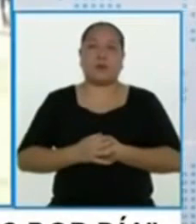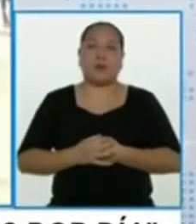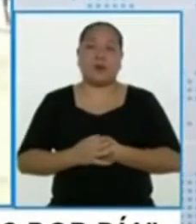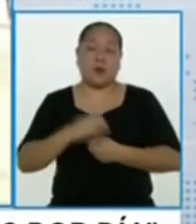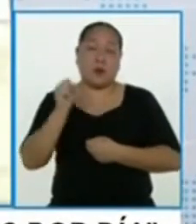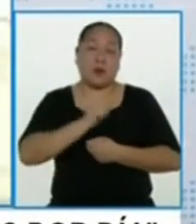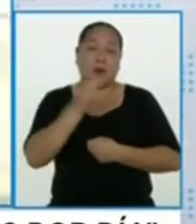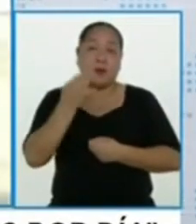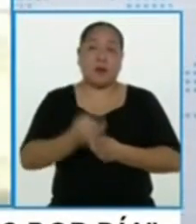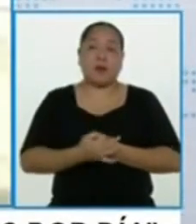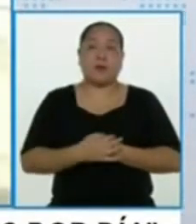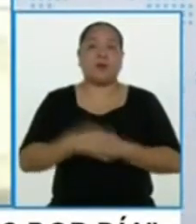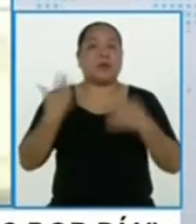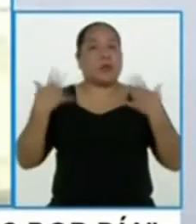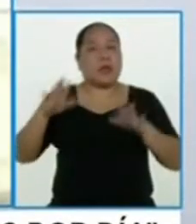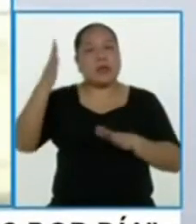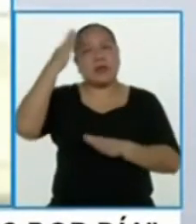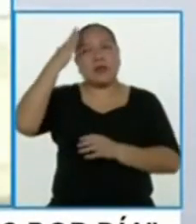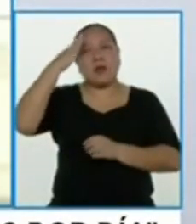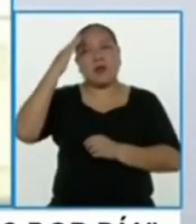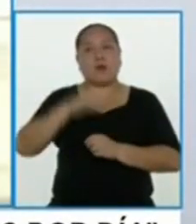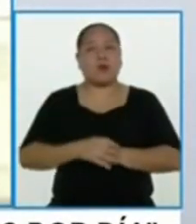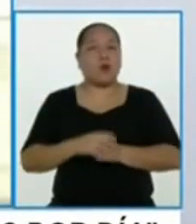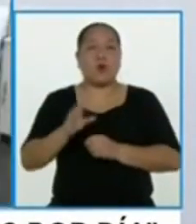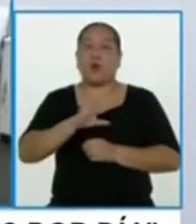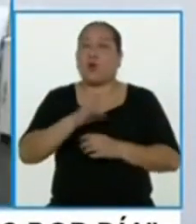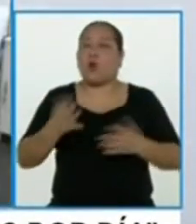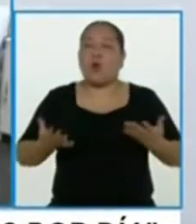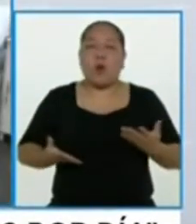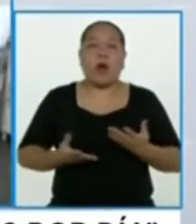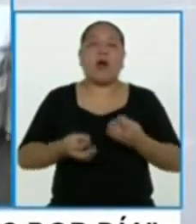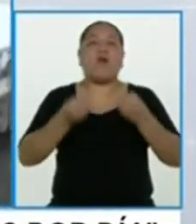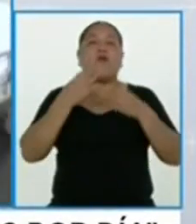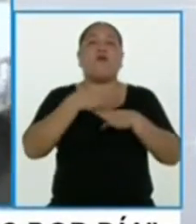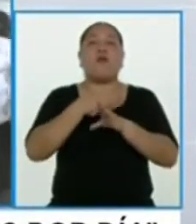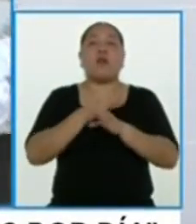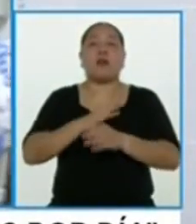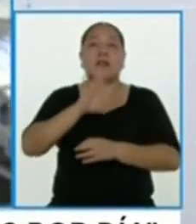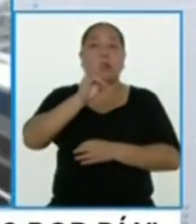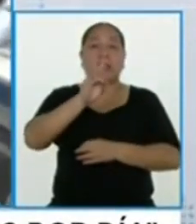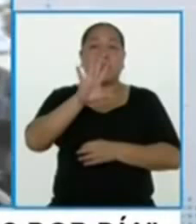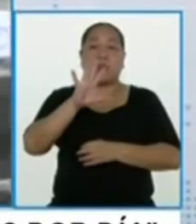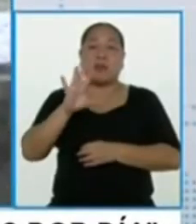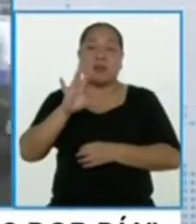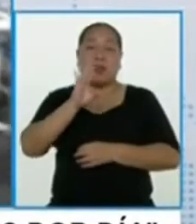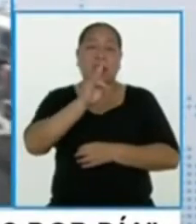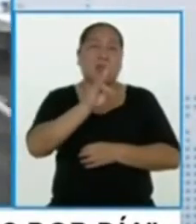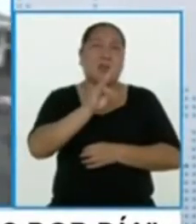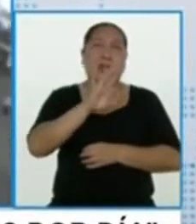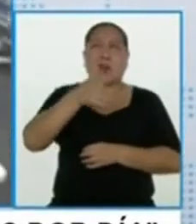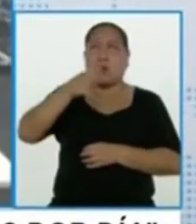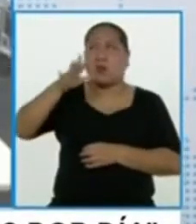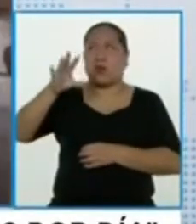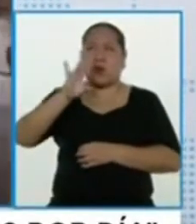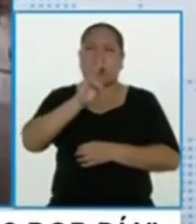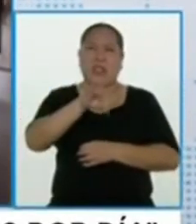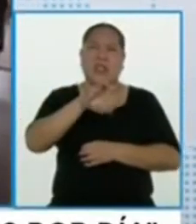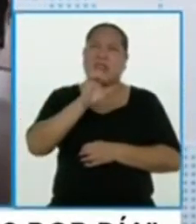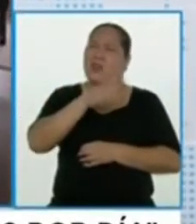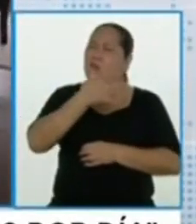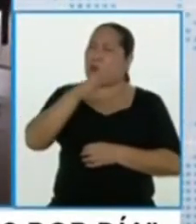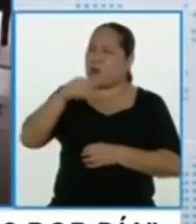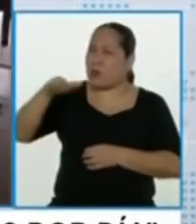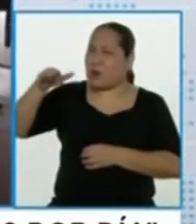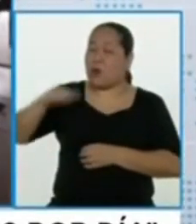No solo eso, sino que ya sabemos a priori que no había forma de multiplicarlos. O sea, son 700 y pico y no hay más. El requerimiento es de más de